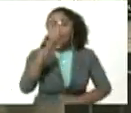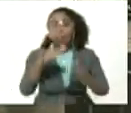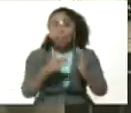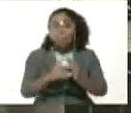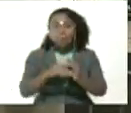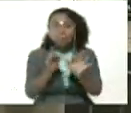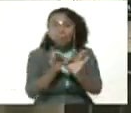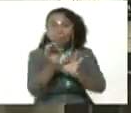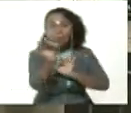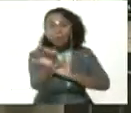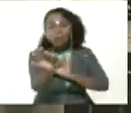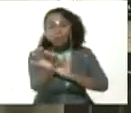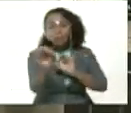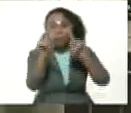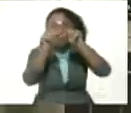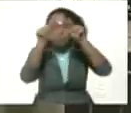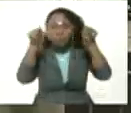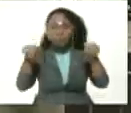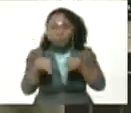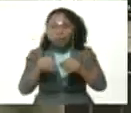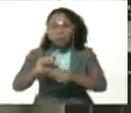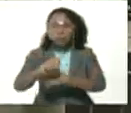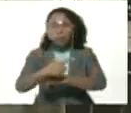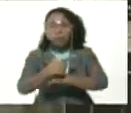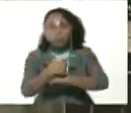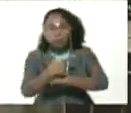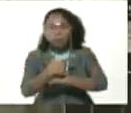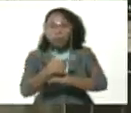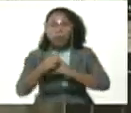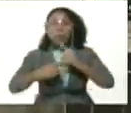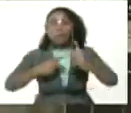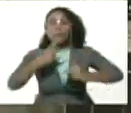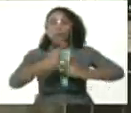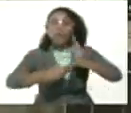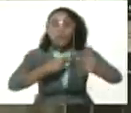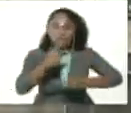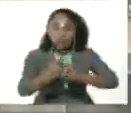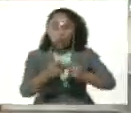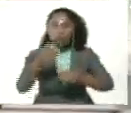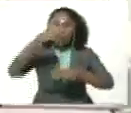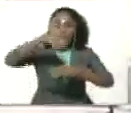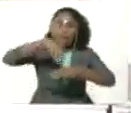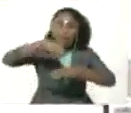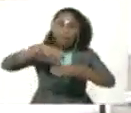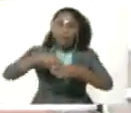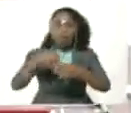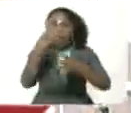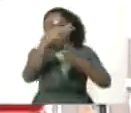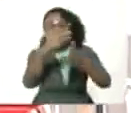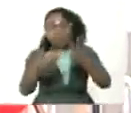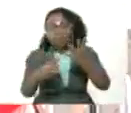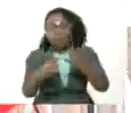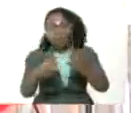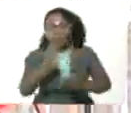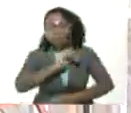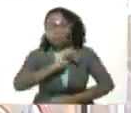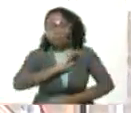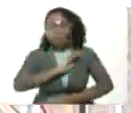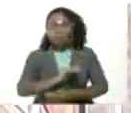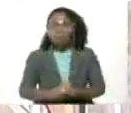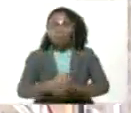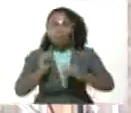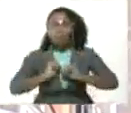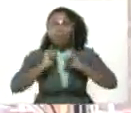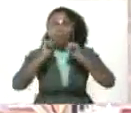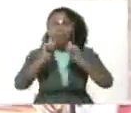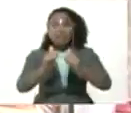metros cuadrados. Está dividido en la parte de producción, almacenaje y materia prima. Vamos a iniciar el recorrido